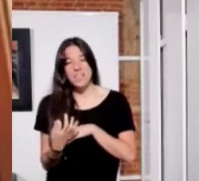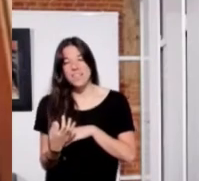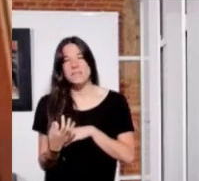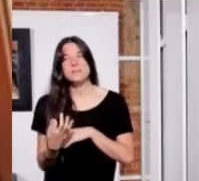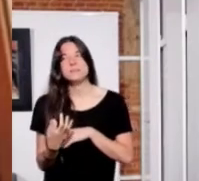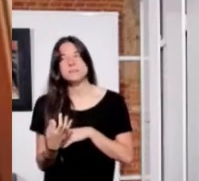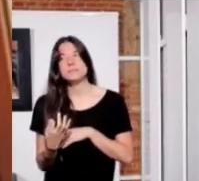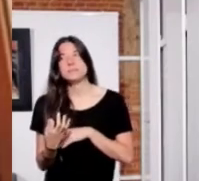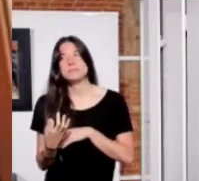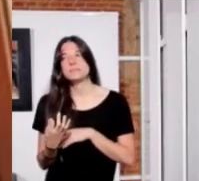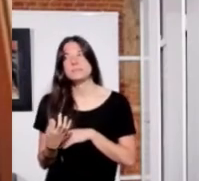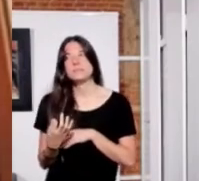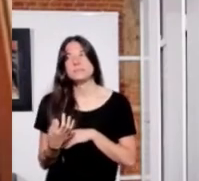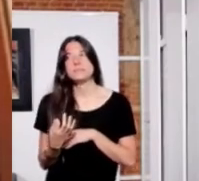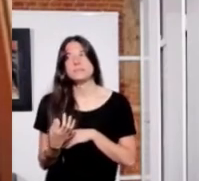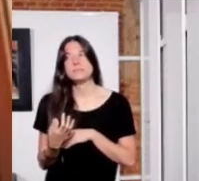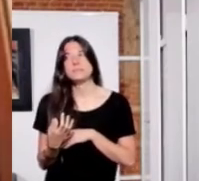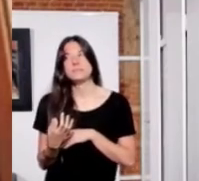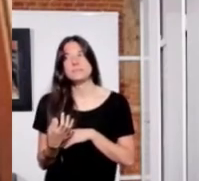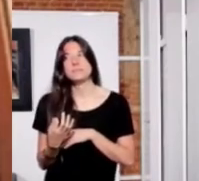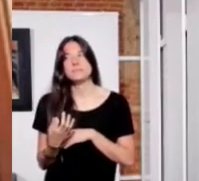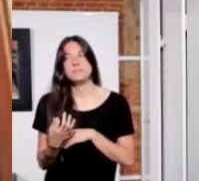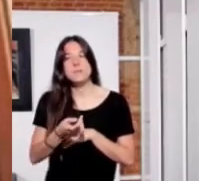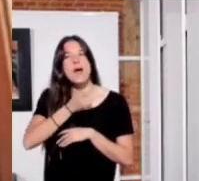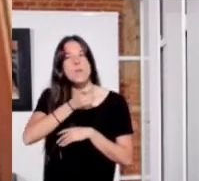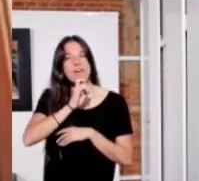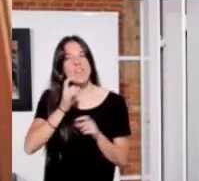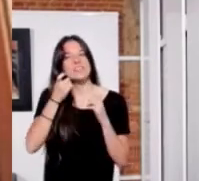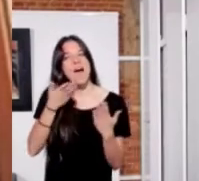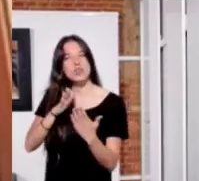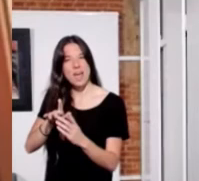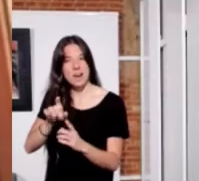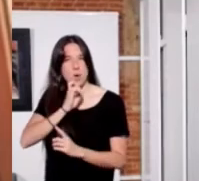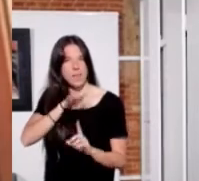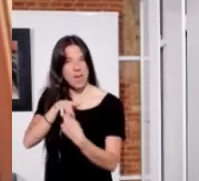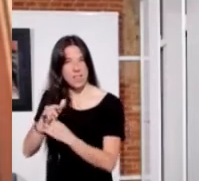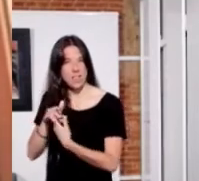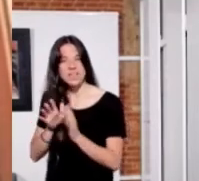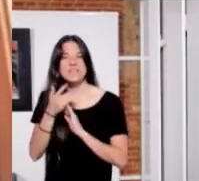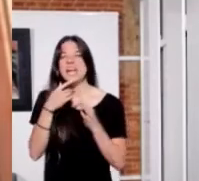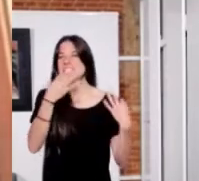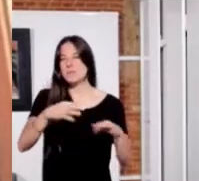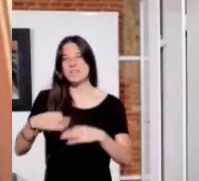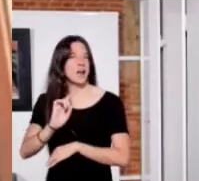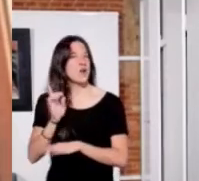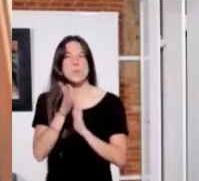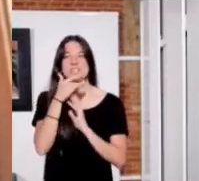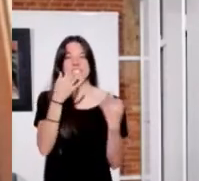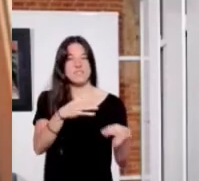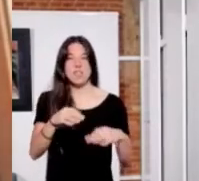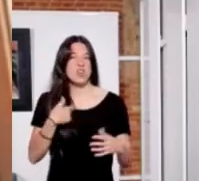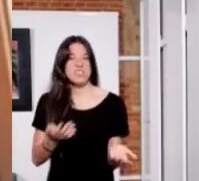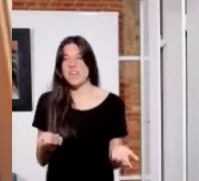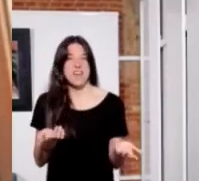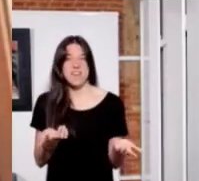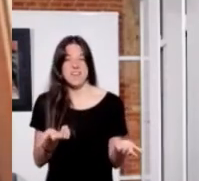es fundamental lidiar con la complejidad. No simplificar, porque para simplificaciones ya tenemos la polarización de las